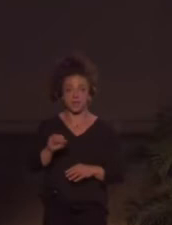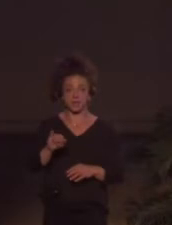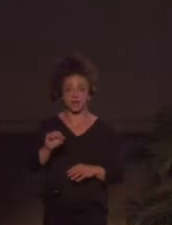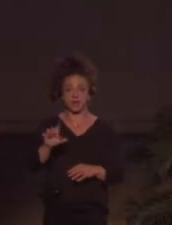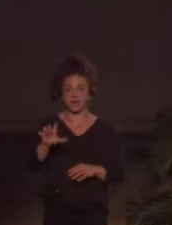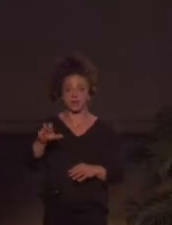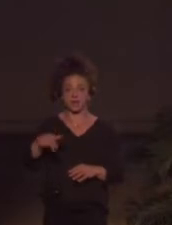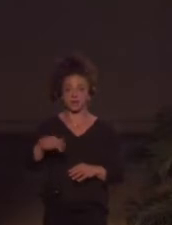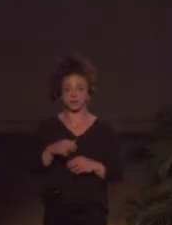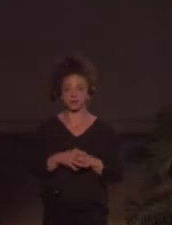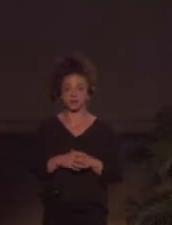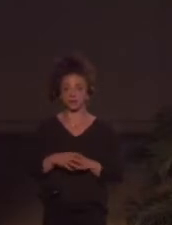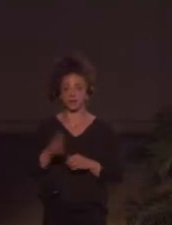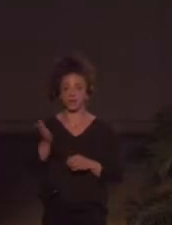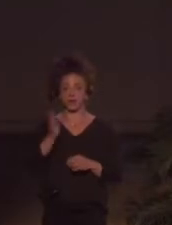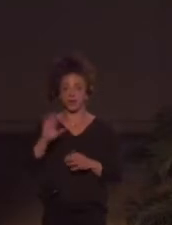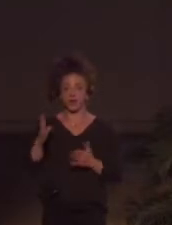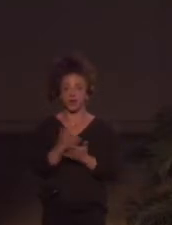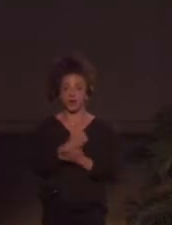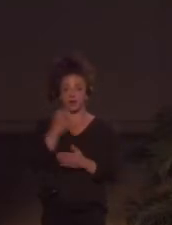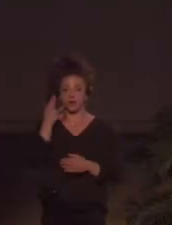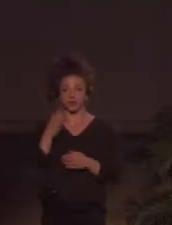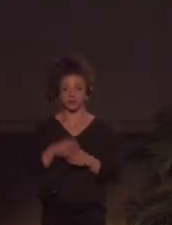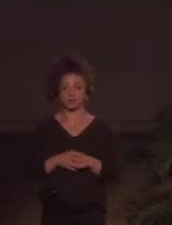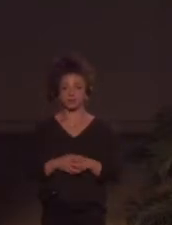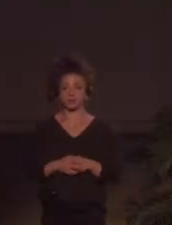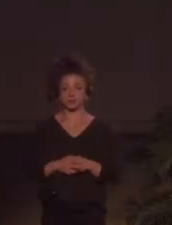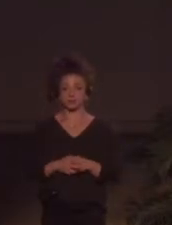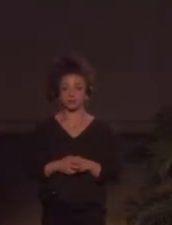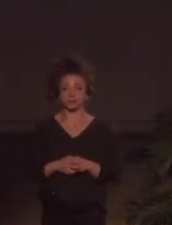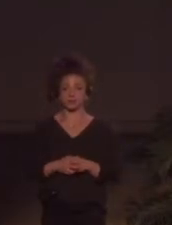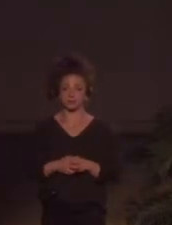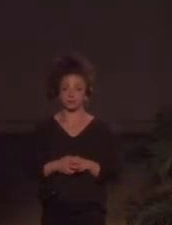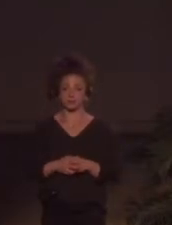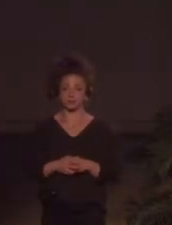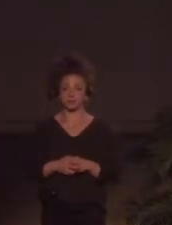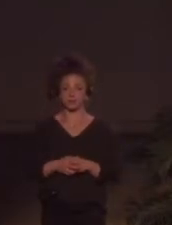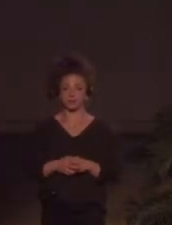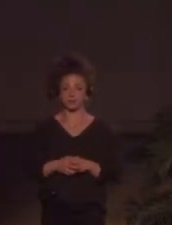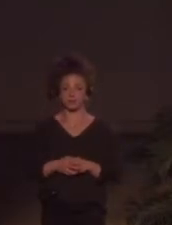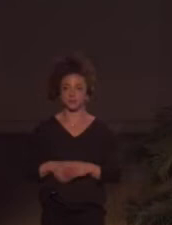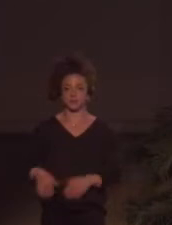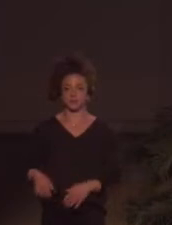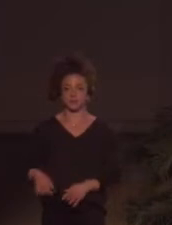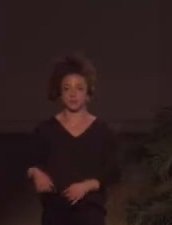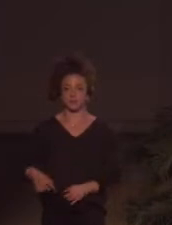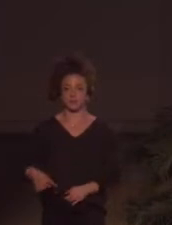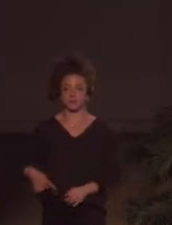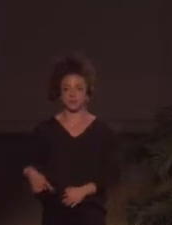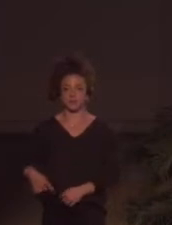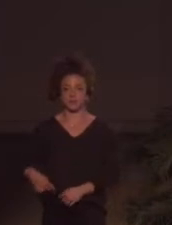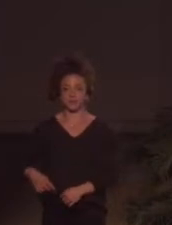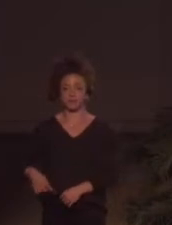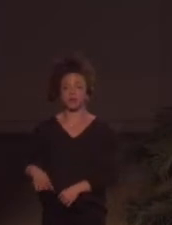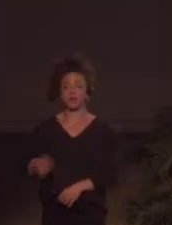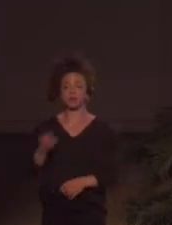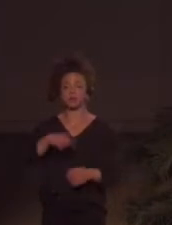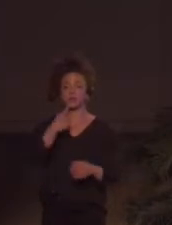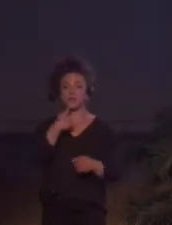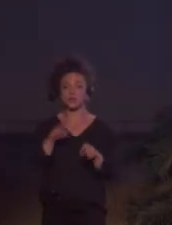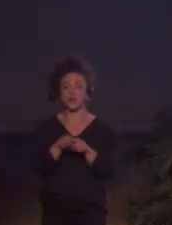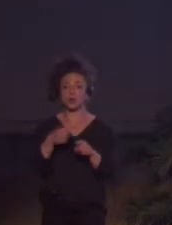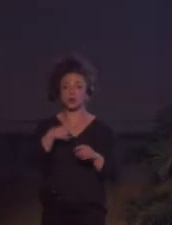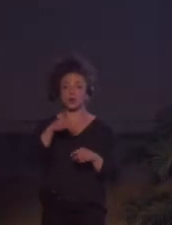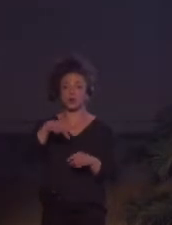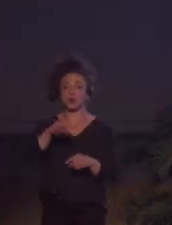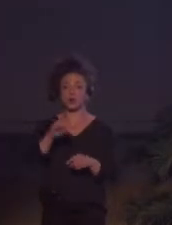kaixo denoi, esan dizuten bezala norreko kidea naiz, Maialen, eta bueno, nor da Euskal